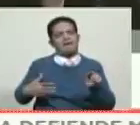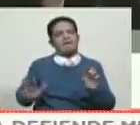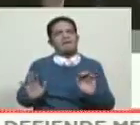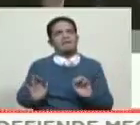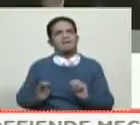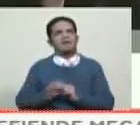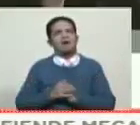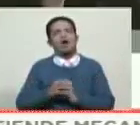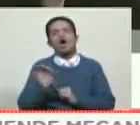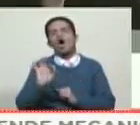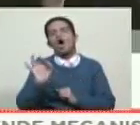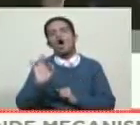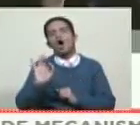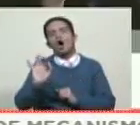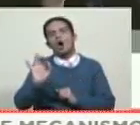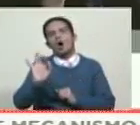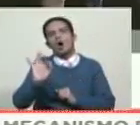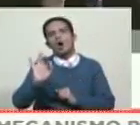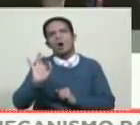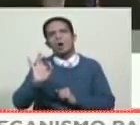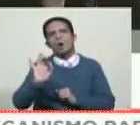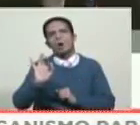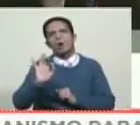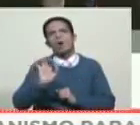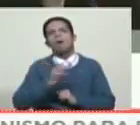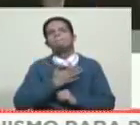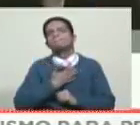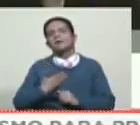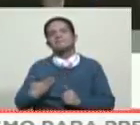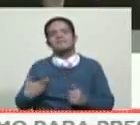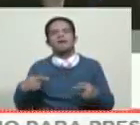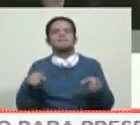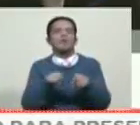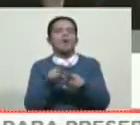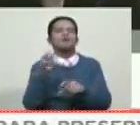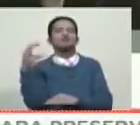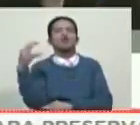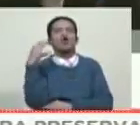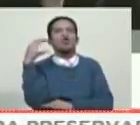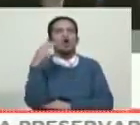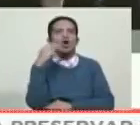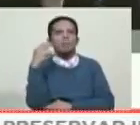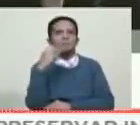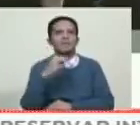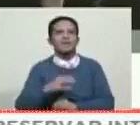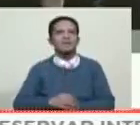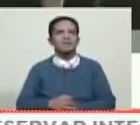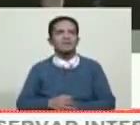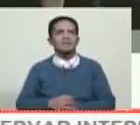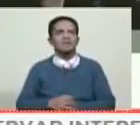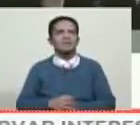o que fuese un presidente como Duque, Dios lo ampare,